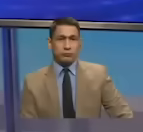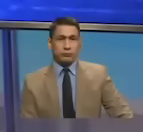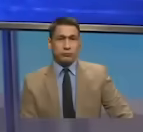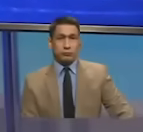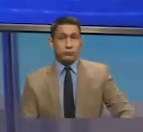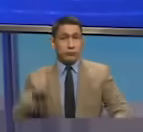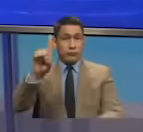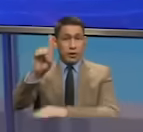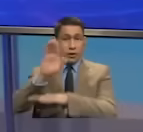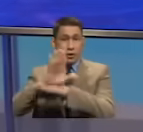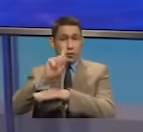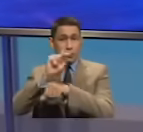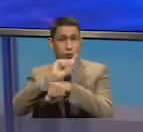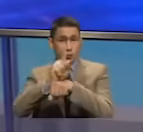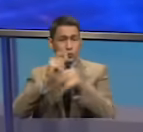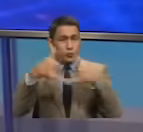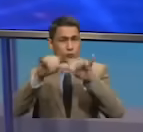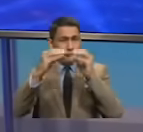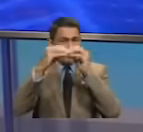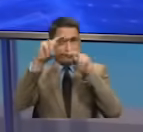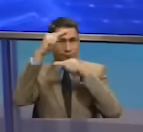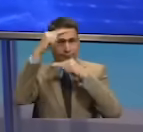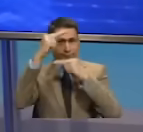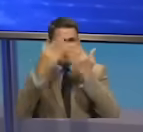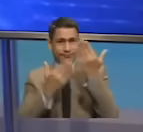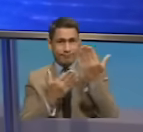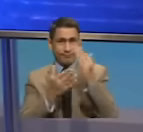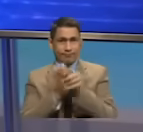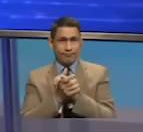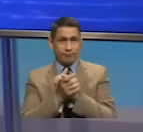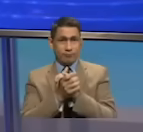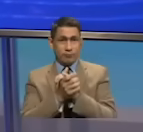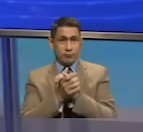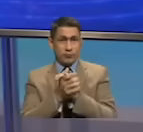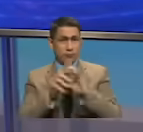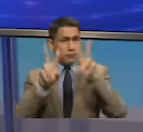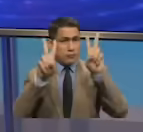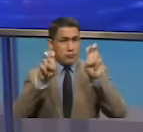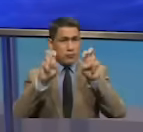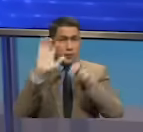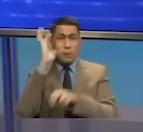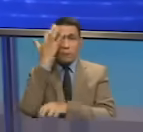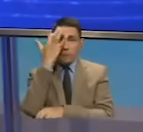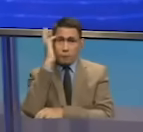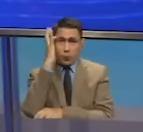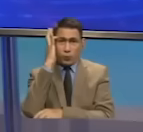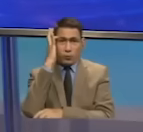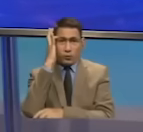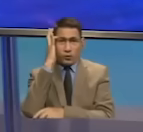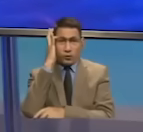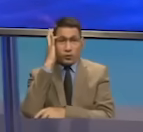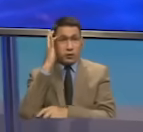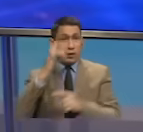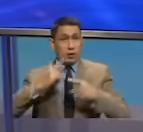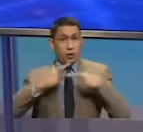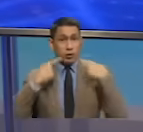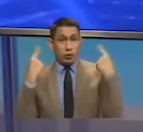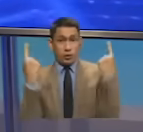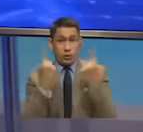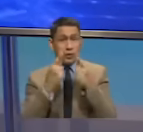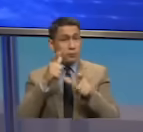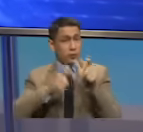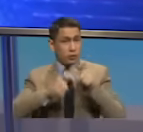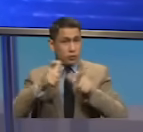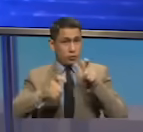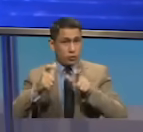Trece horas con un minuto ya, seguimos con más noticias, amigos televidentes. Un tema realmente preocupante que mantiene en zozobra aún a los ciudadanos.